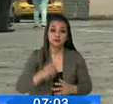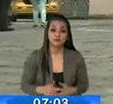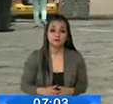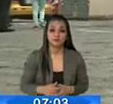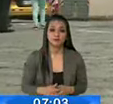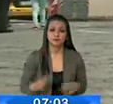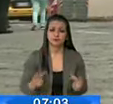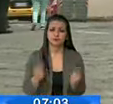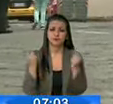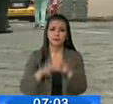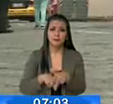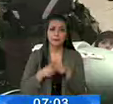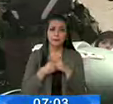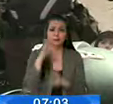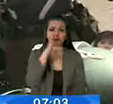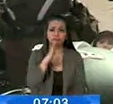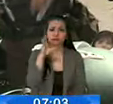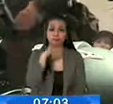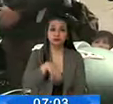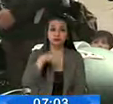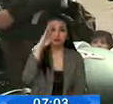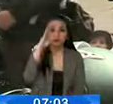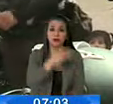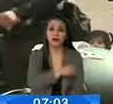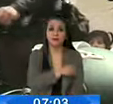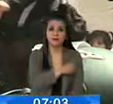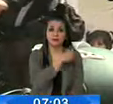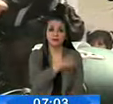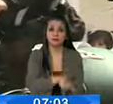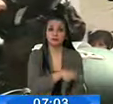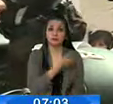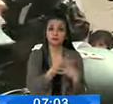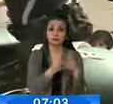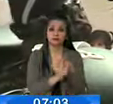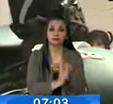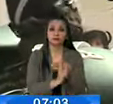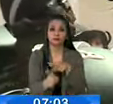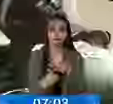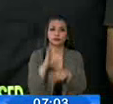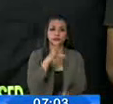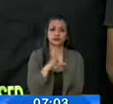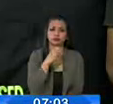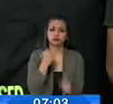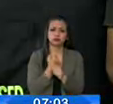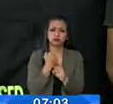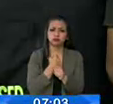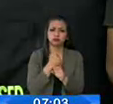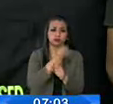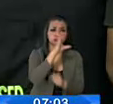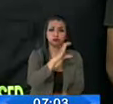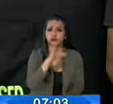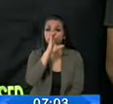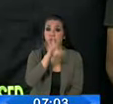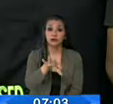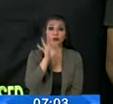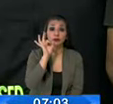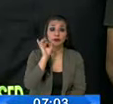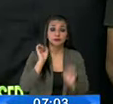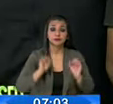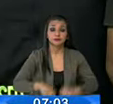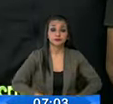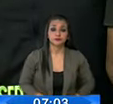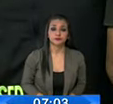activaron los protocolos del caso, la policía fue notificada de la fuga, el bloque de búsqueda trabaja para lograr su ubicación. En Quito